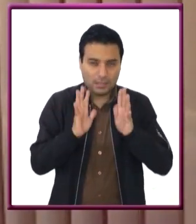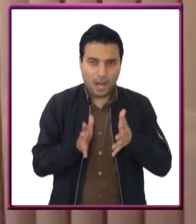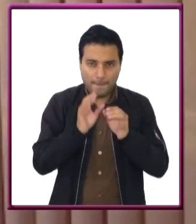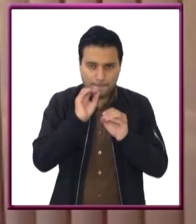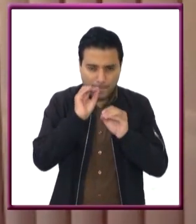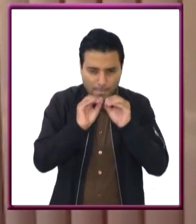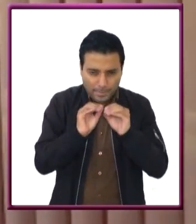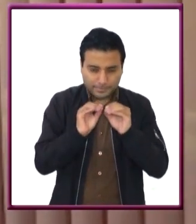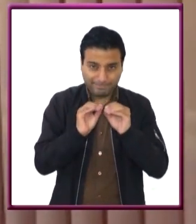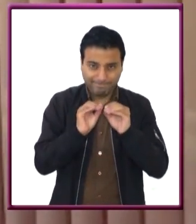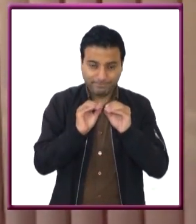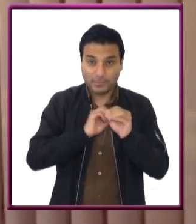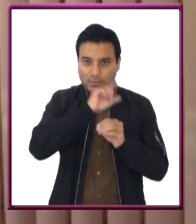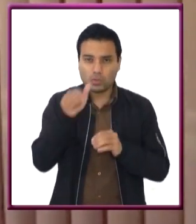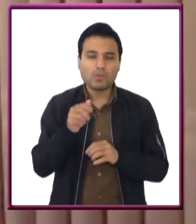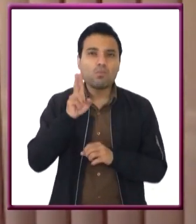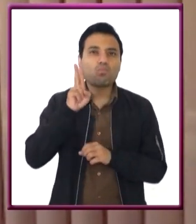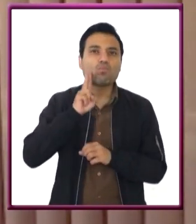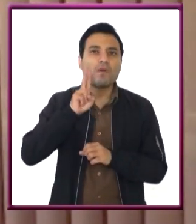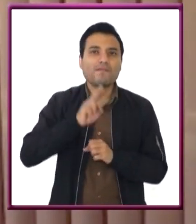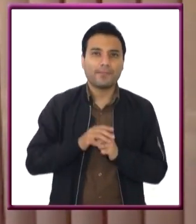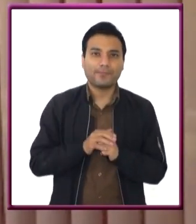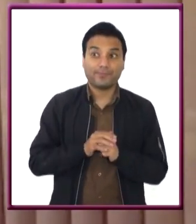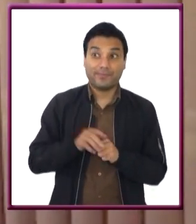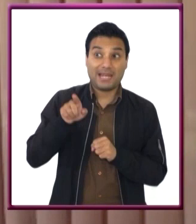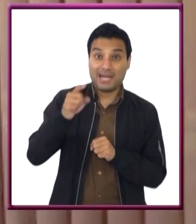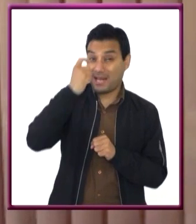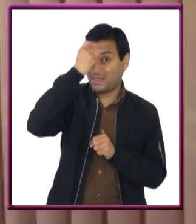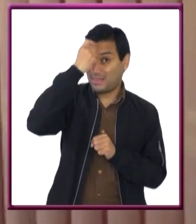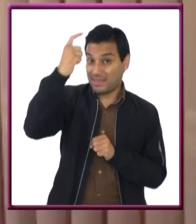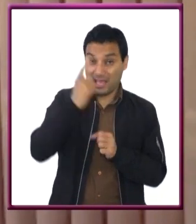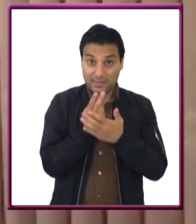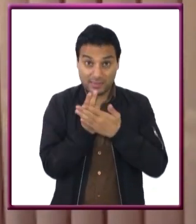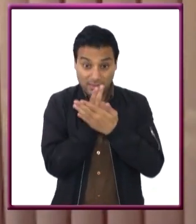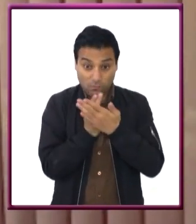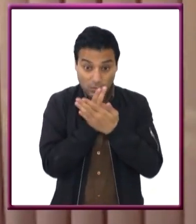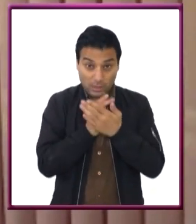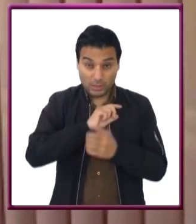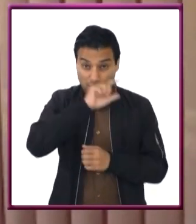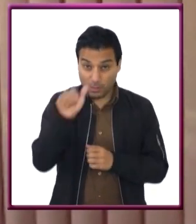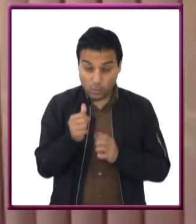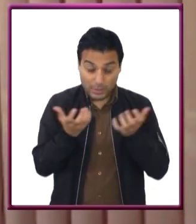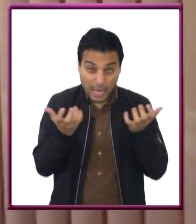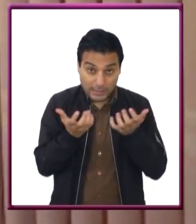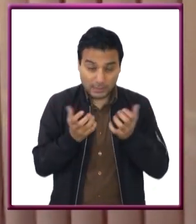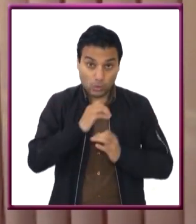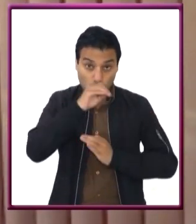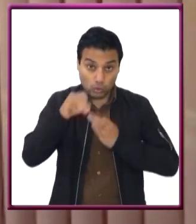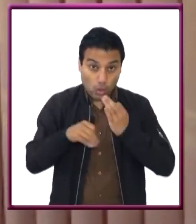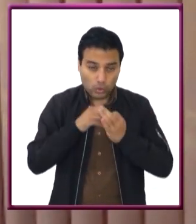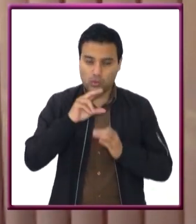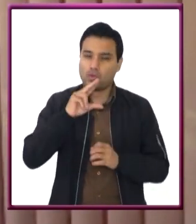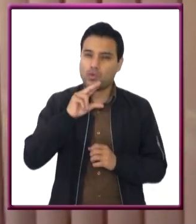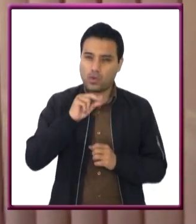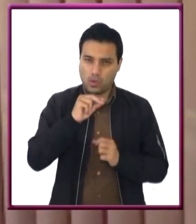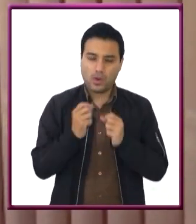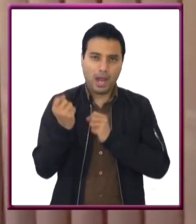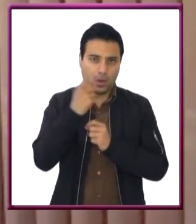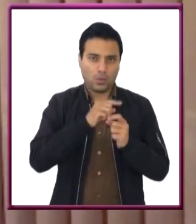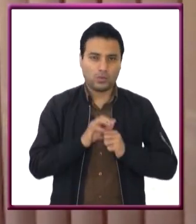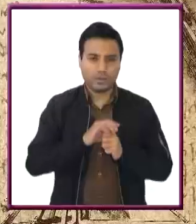probó. No todos los diseños que hizo los fabricó, pero algunos sí, y logró demostrar que